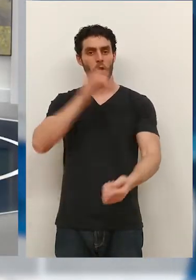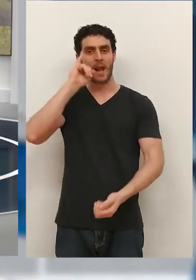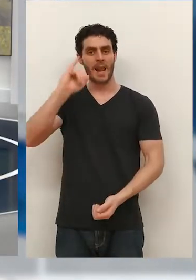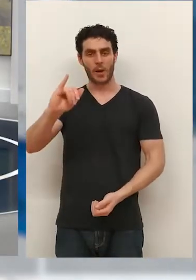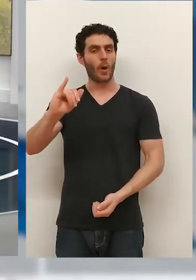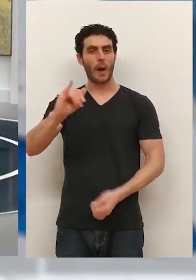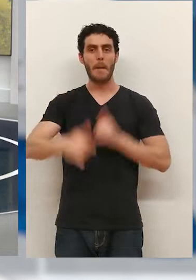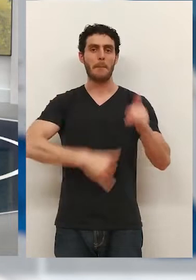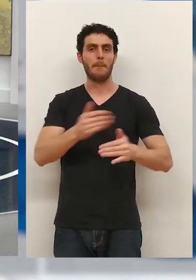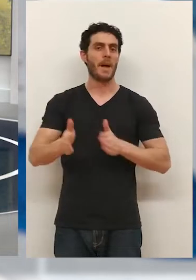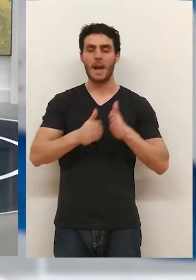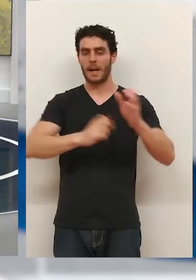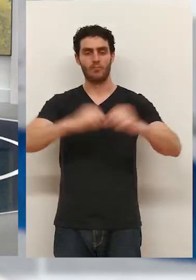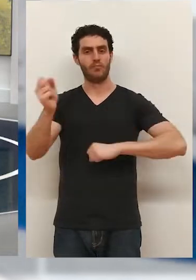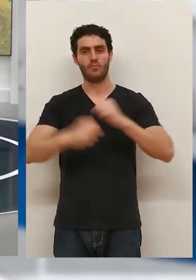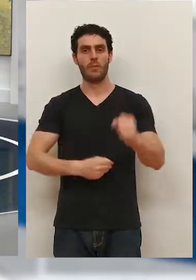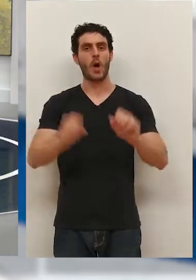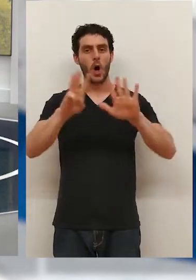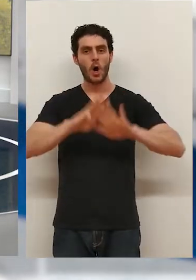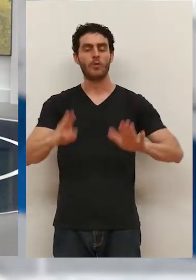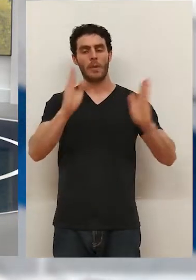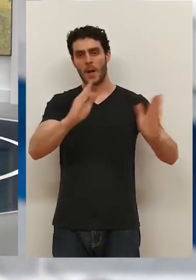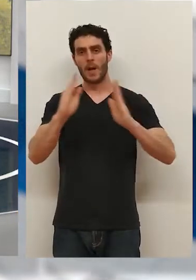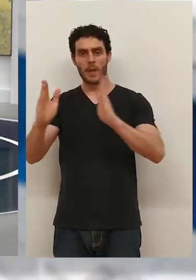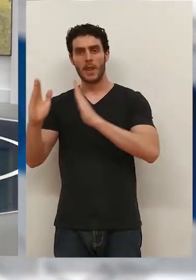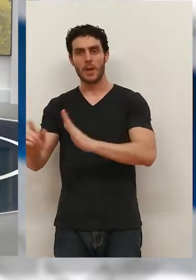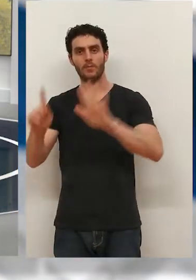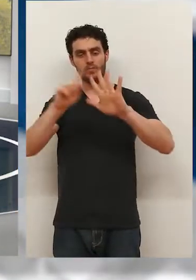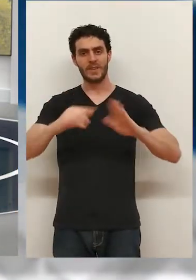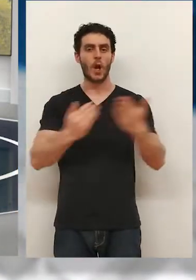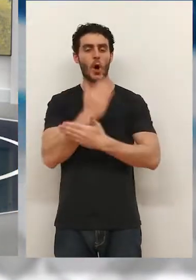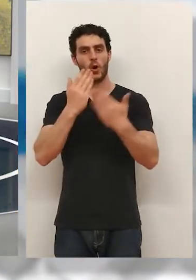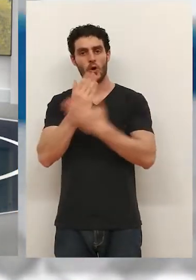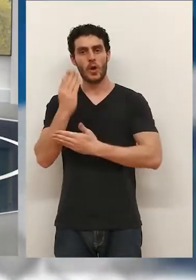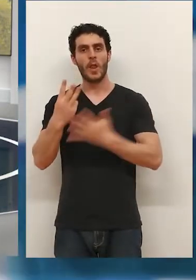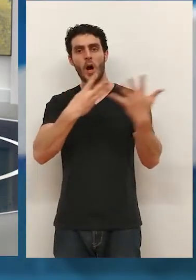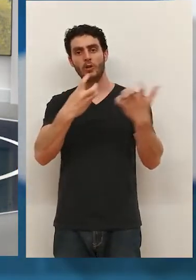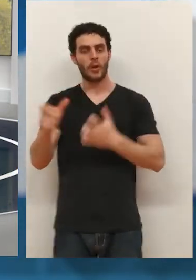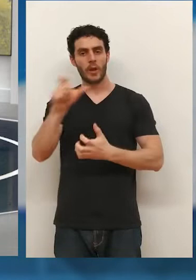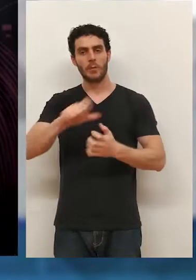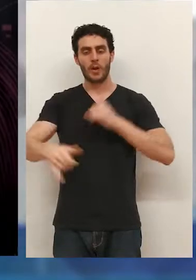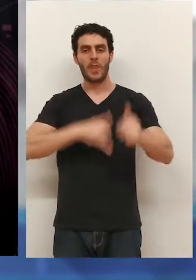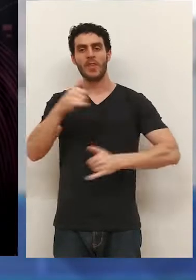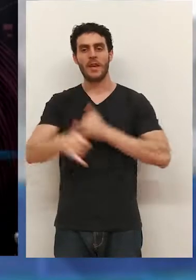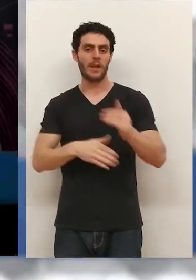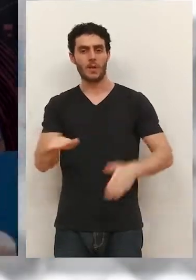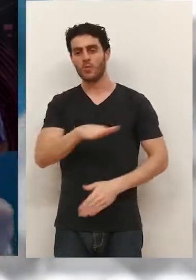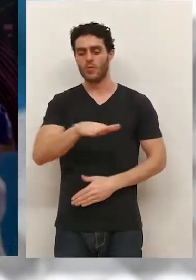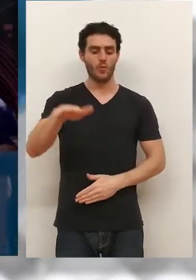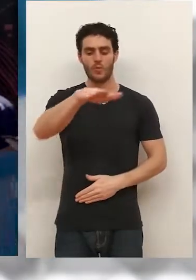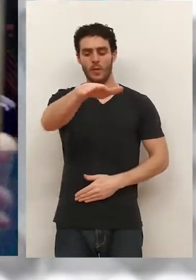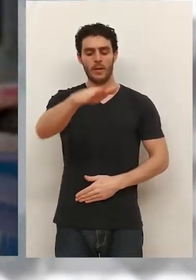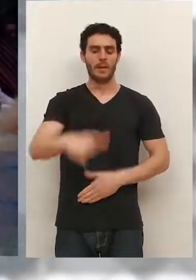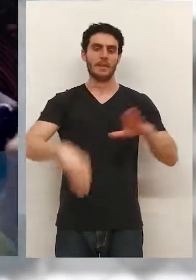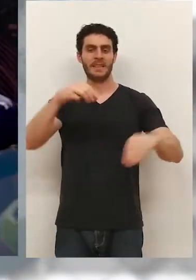Deportes. La Rioja Bike Race completó su 8ª edición, 3 exigentes jornadas en las que un pelotón de 800 ciclistas transitó por la dehesa